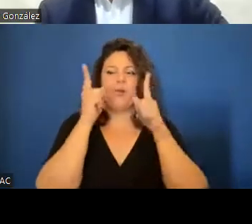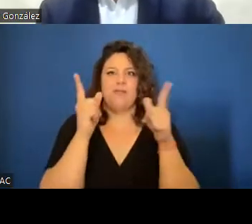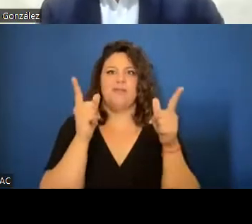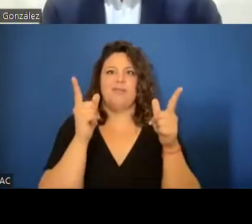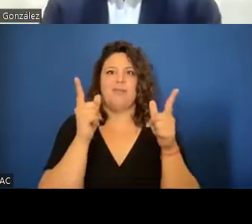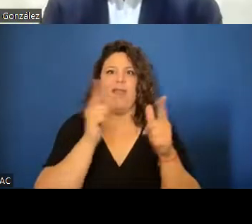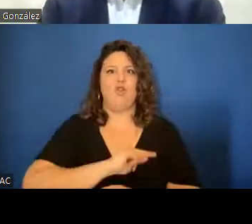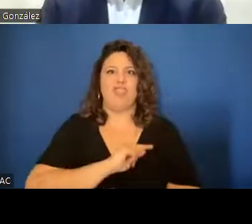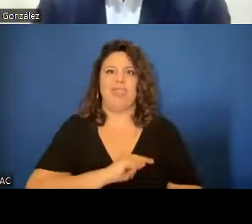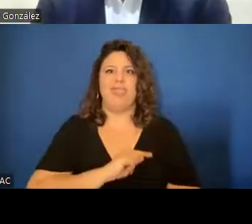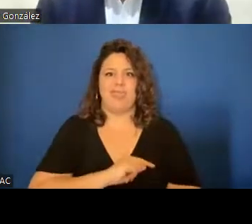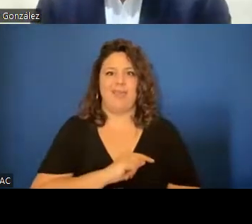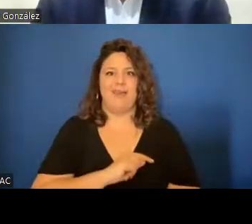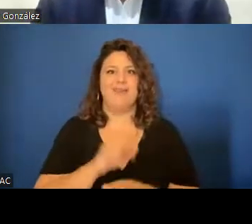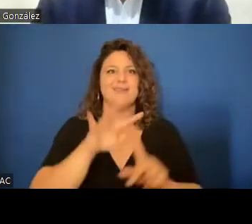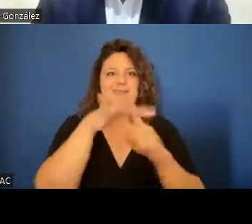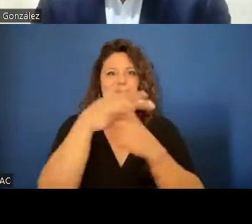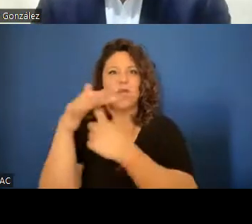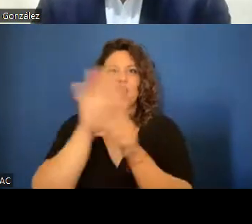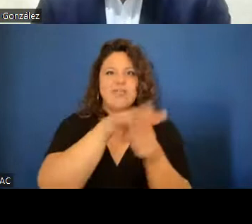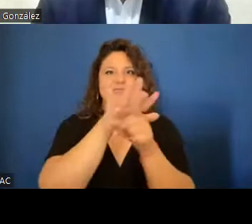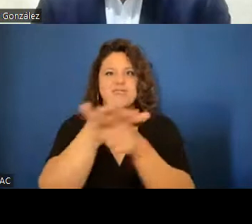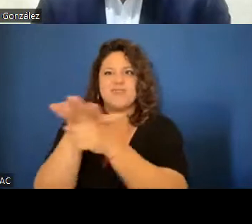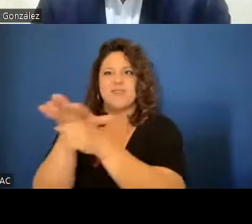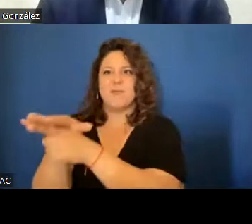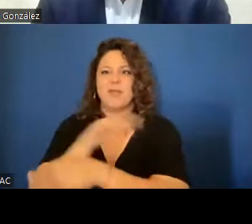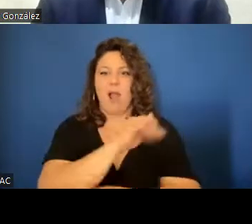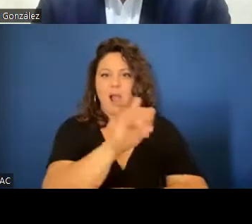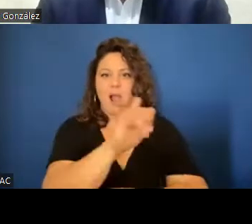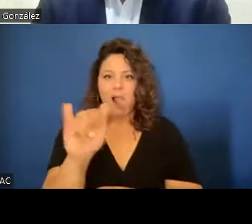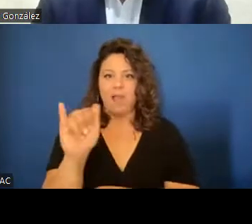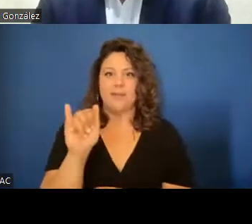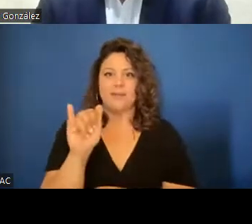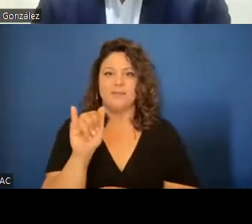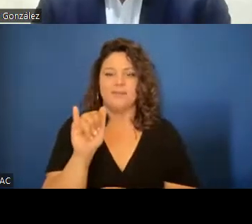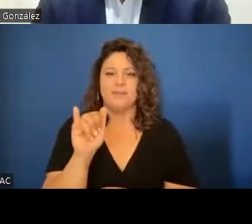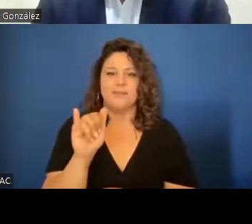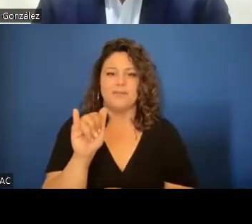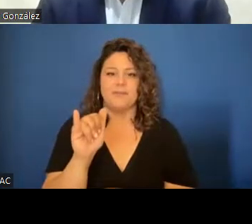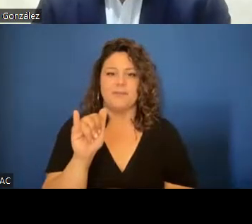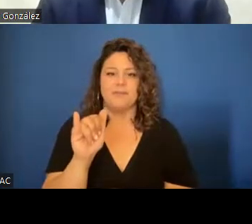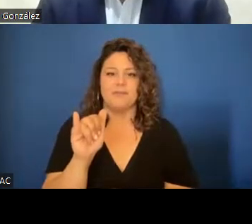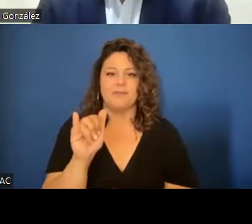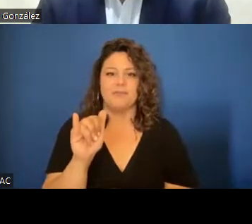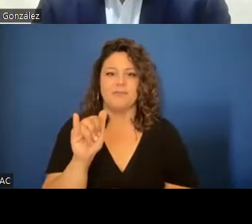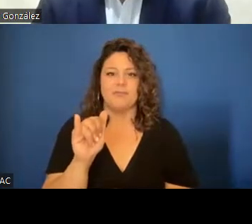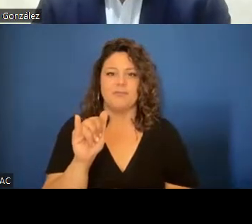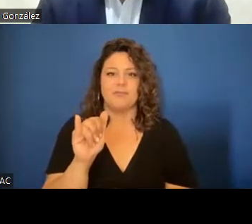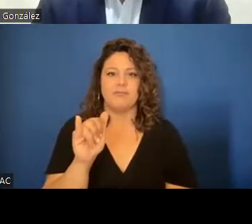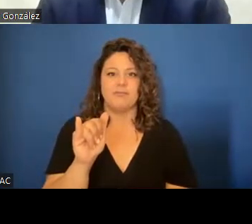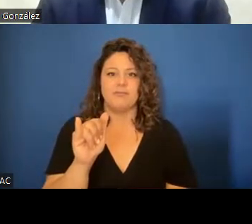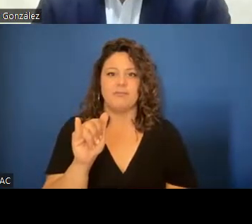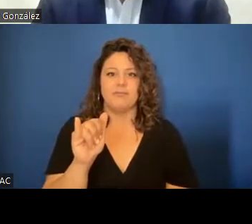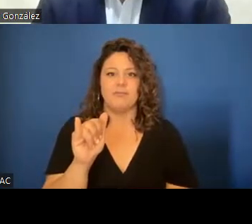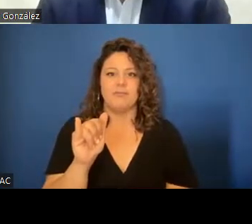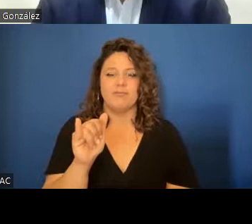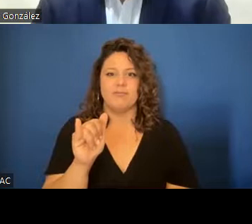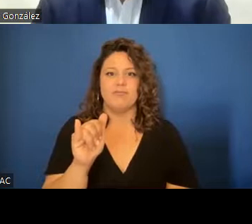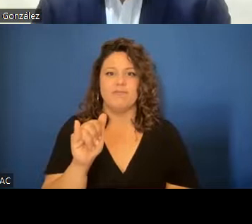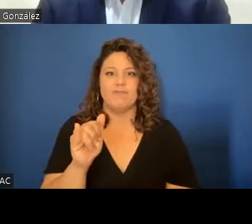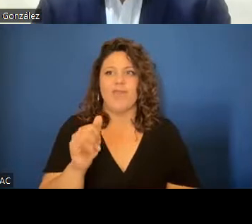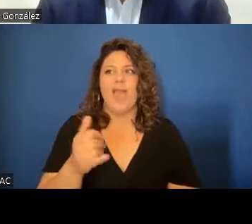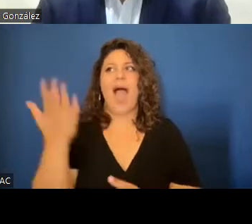Con respecto a otra cuestión que comentas, como son los seguros, es evidente que